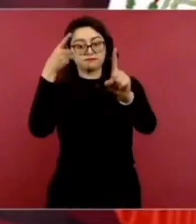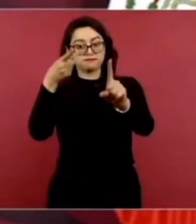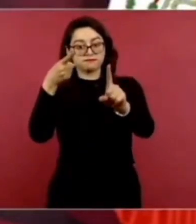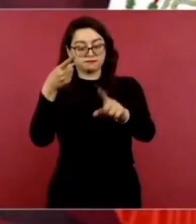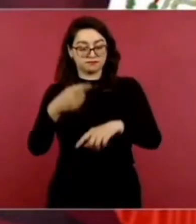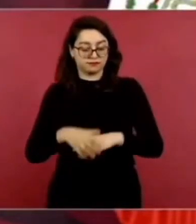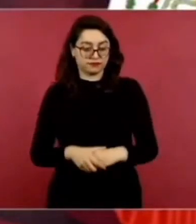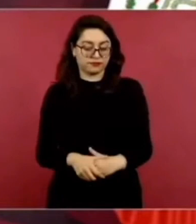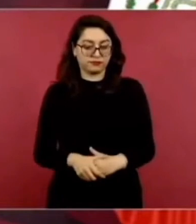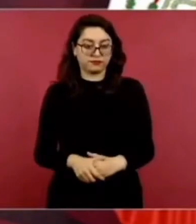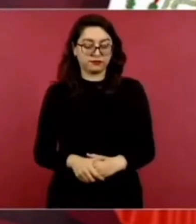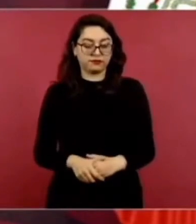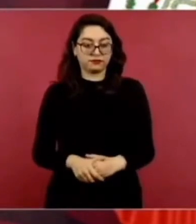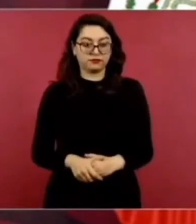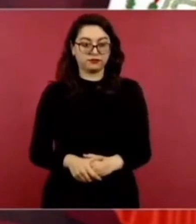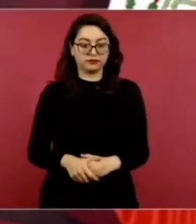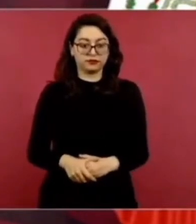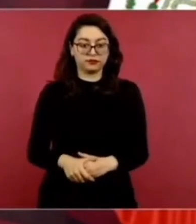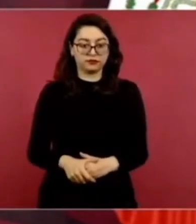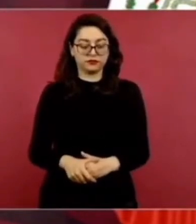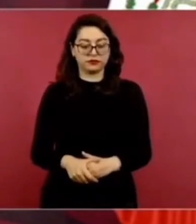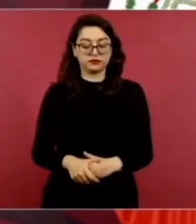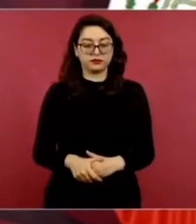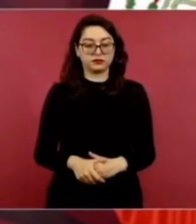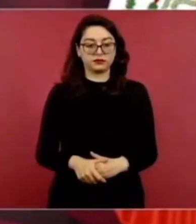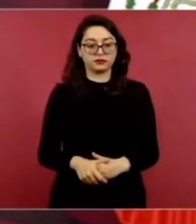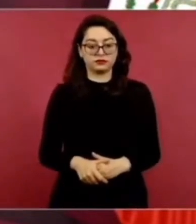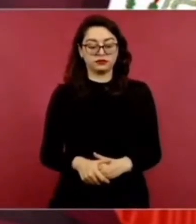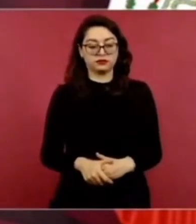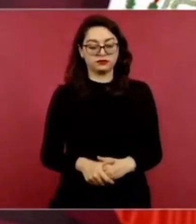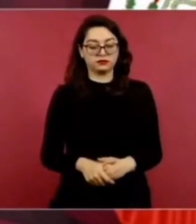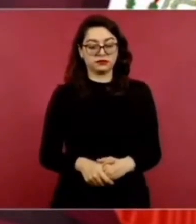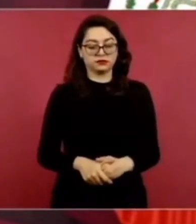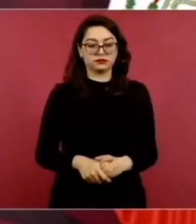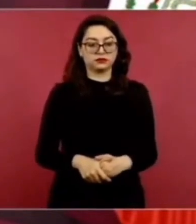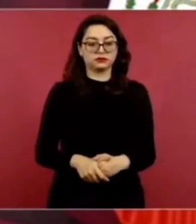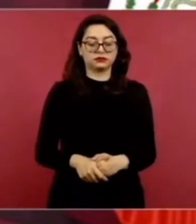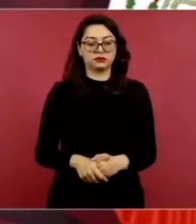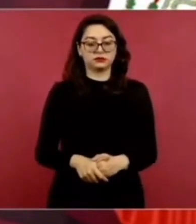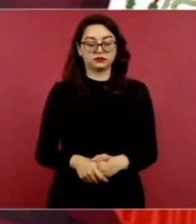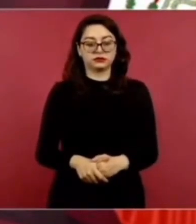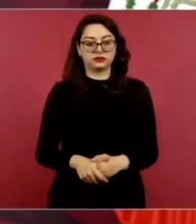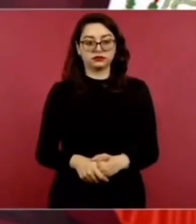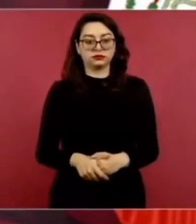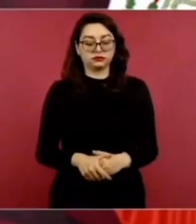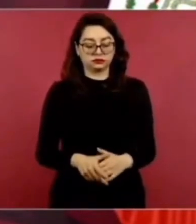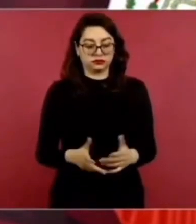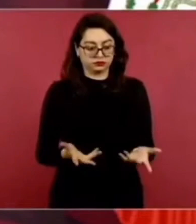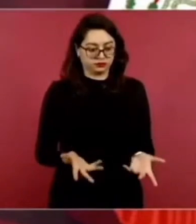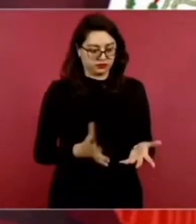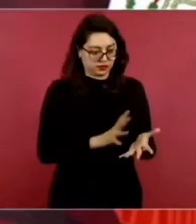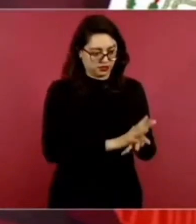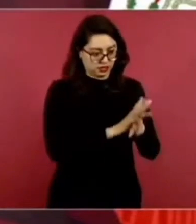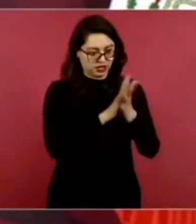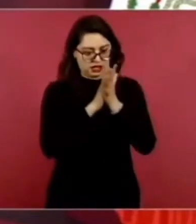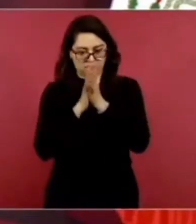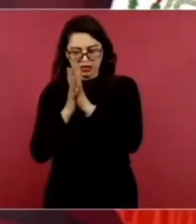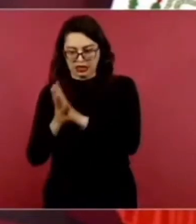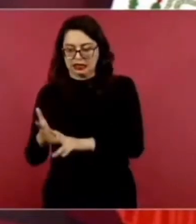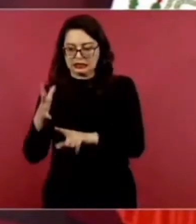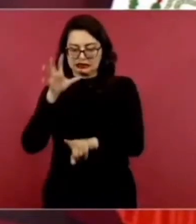Convertir en realidad ese ideal.